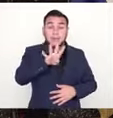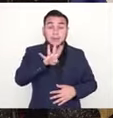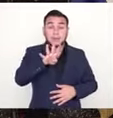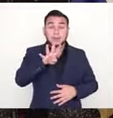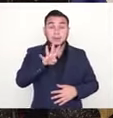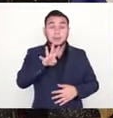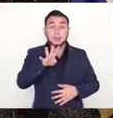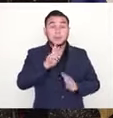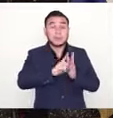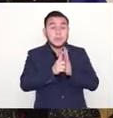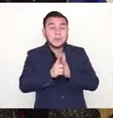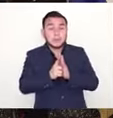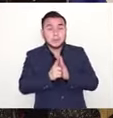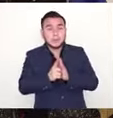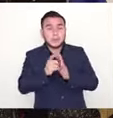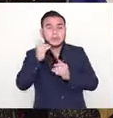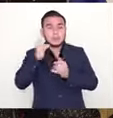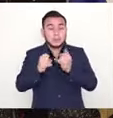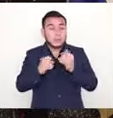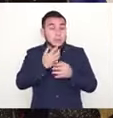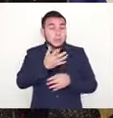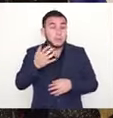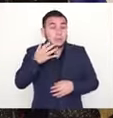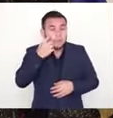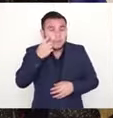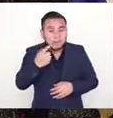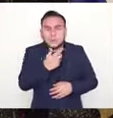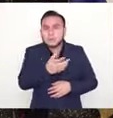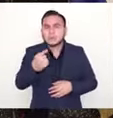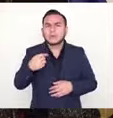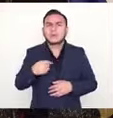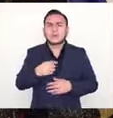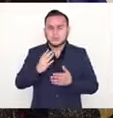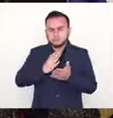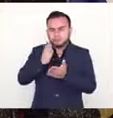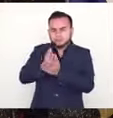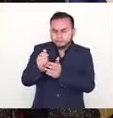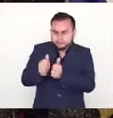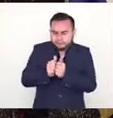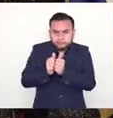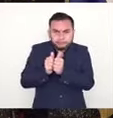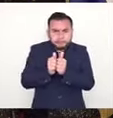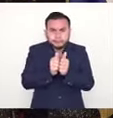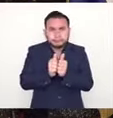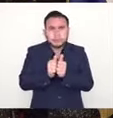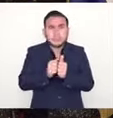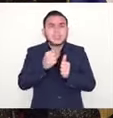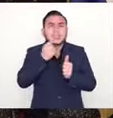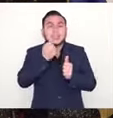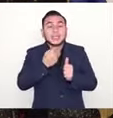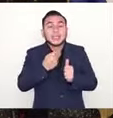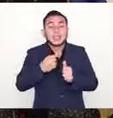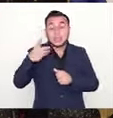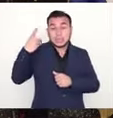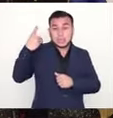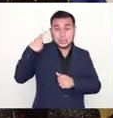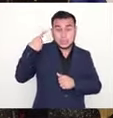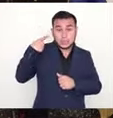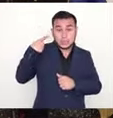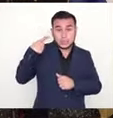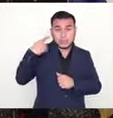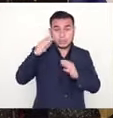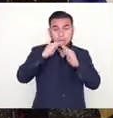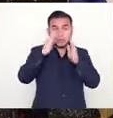minutos para mañana y fuimos con todos los medios usted muchos de ustedes acompañaron en esa gira al director de centros